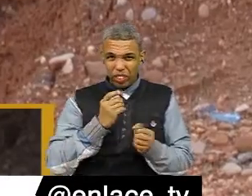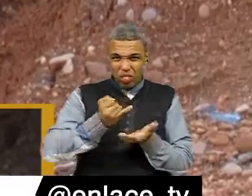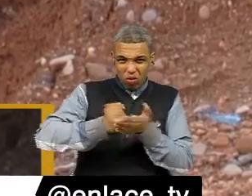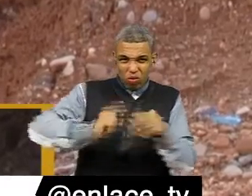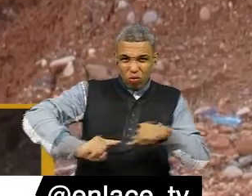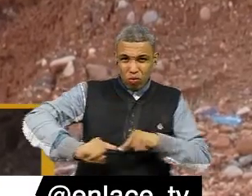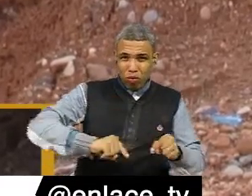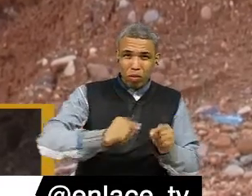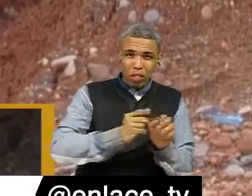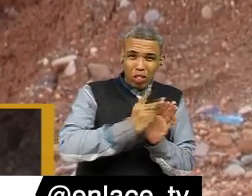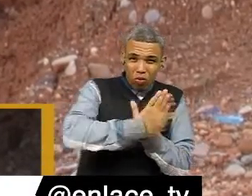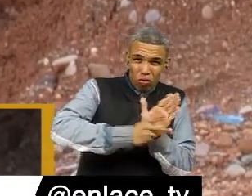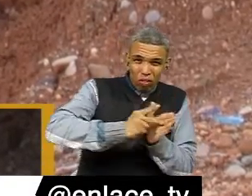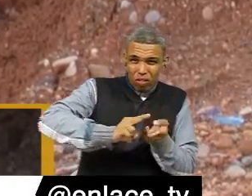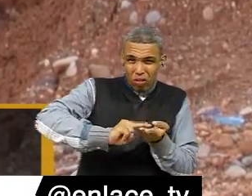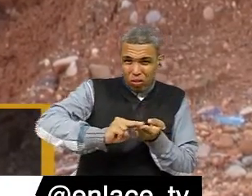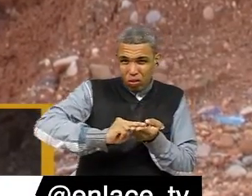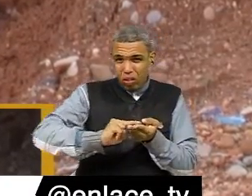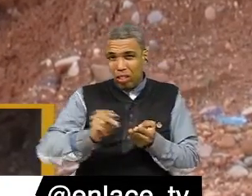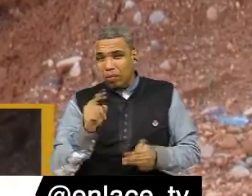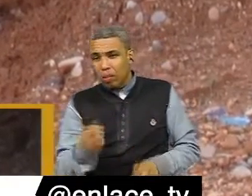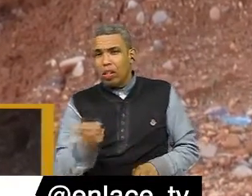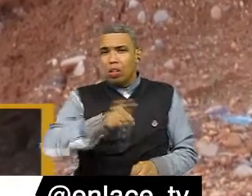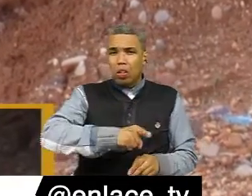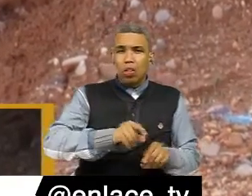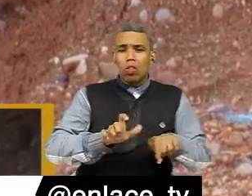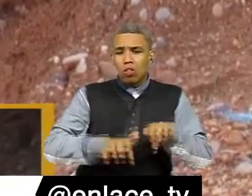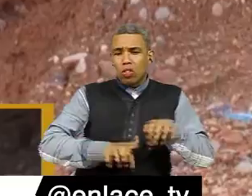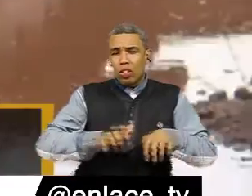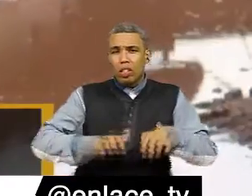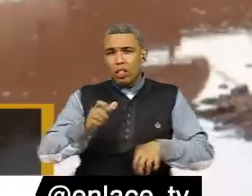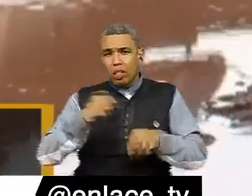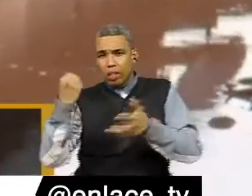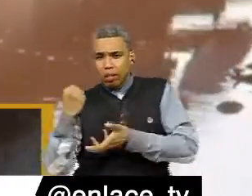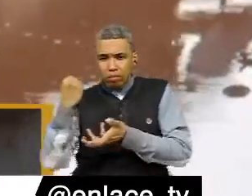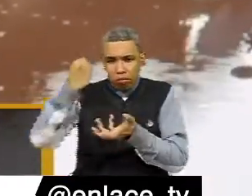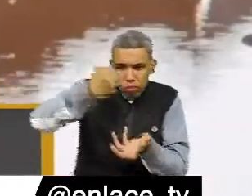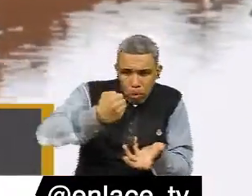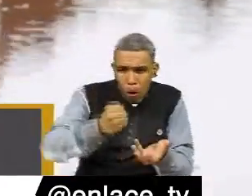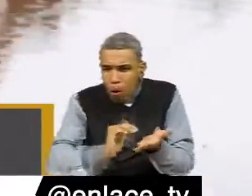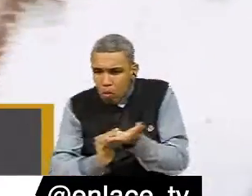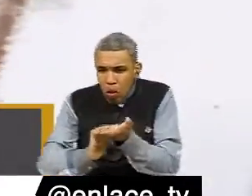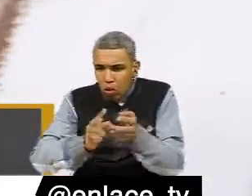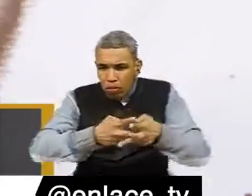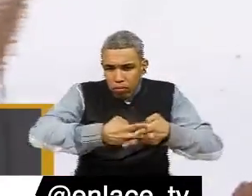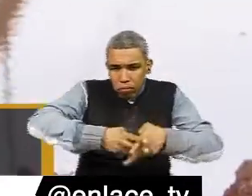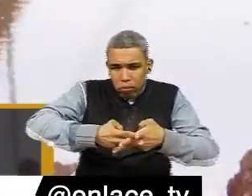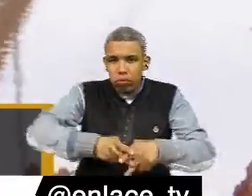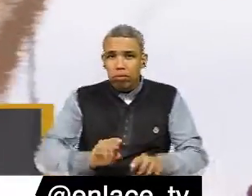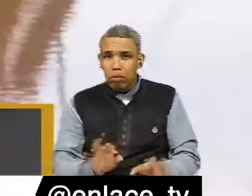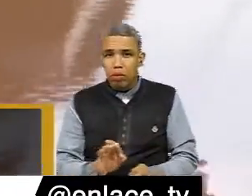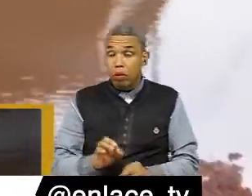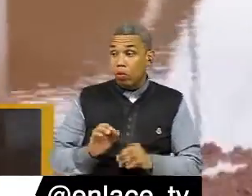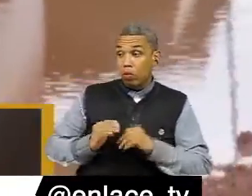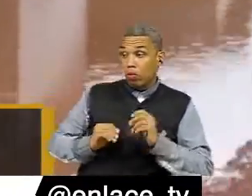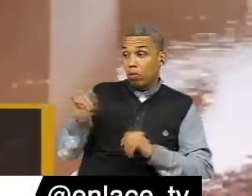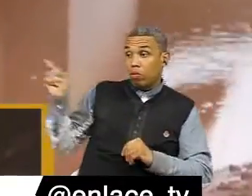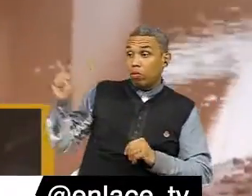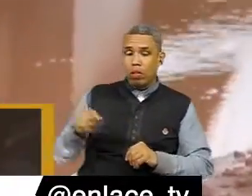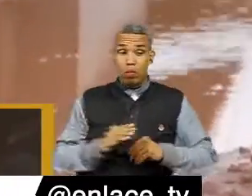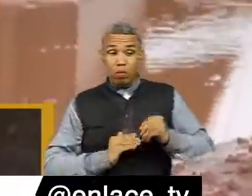el uno hacia el otro y el otro hacia el otro, de manera que todo el mundo se tira la pelota y nadie responde. Hemos tomado las vías de hecho, que a partir de